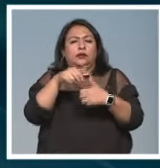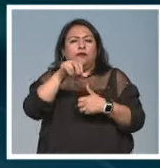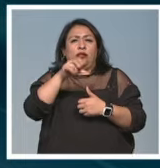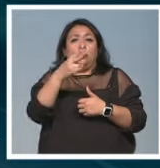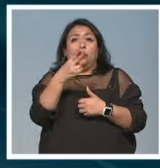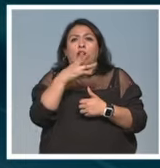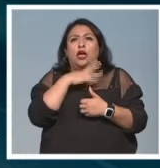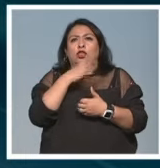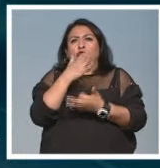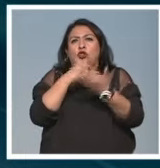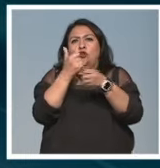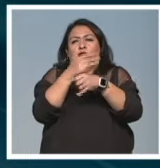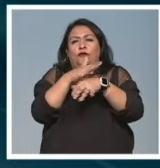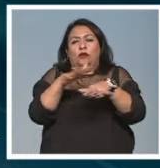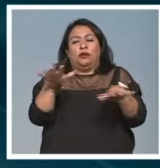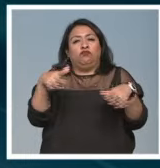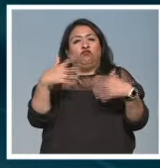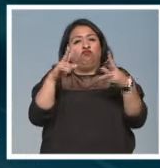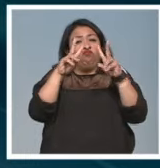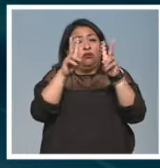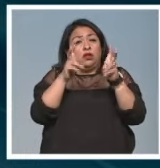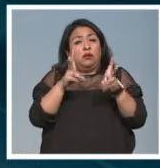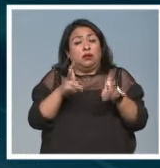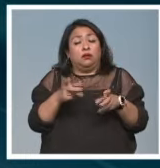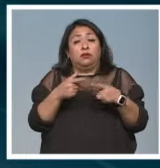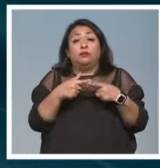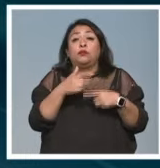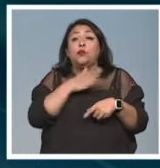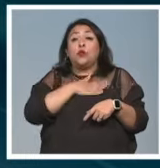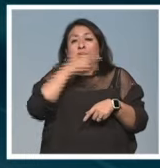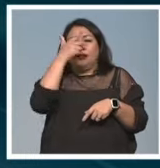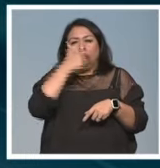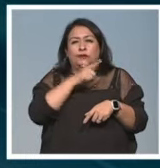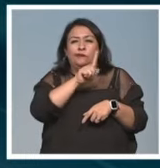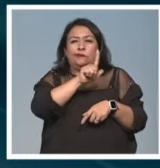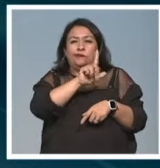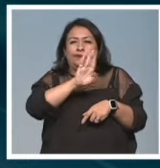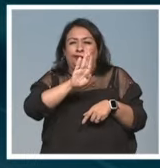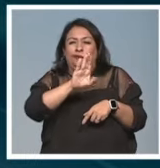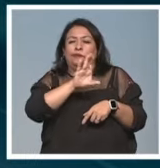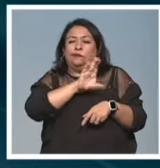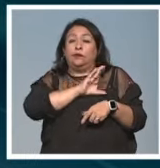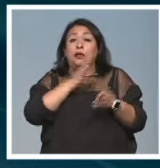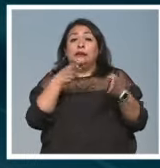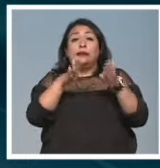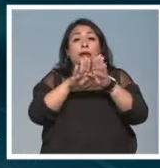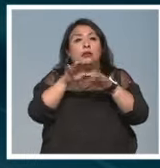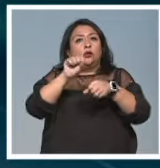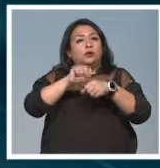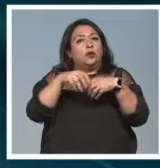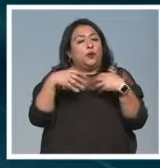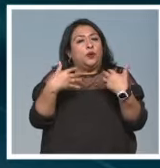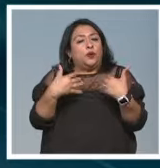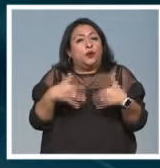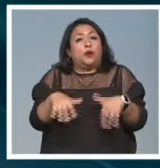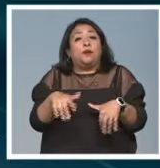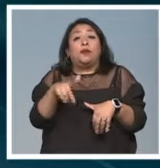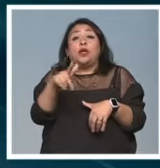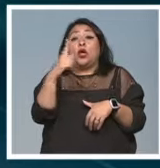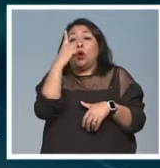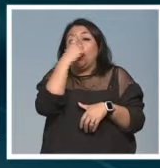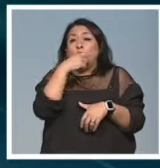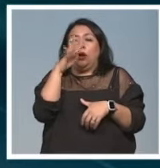22, tenemos toda la información, grandes contenidos. Muy buenas noches, mi querida Laura Barrera, cerrando la semana por todo lo alto, la